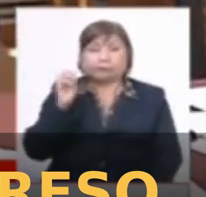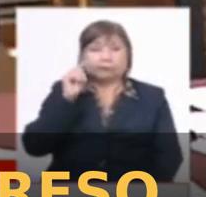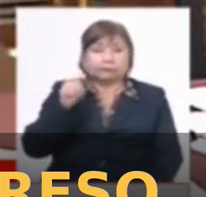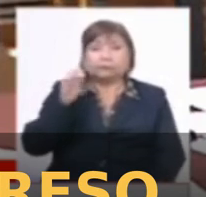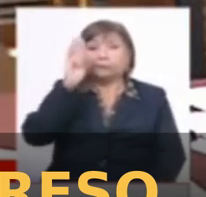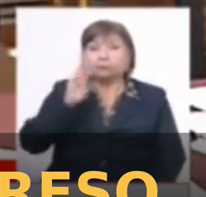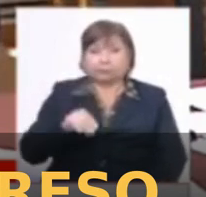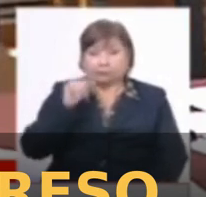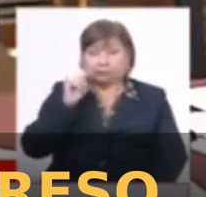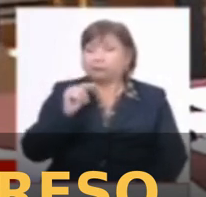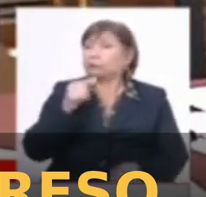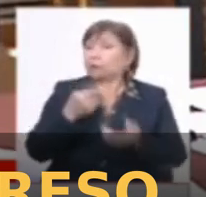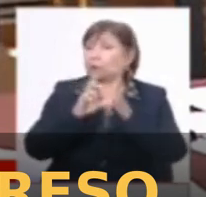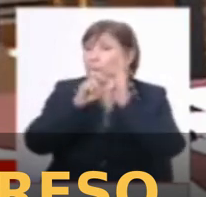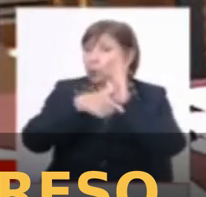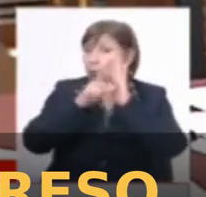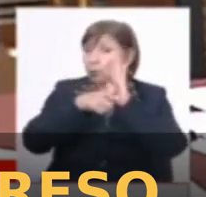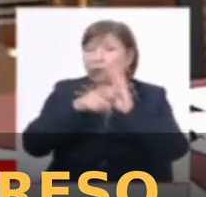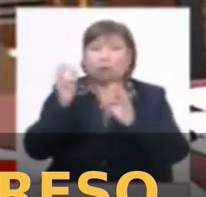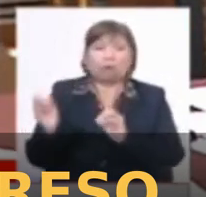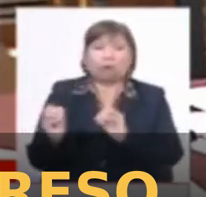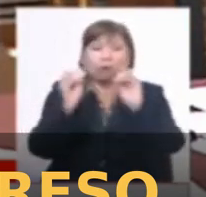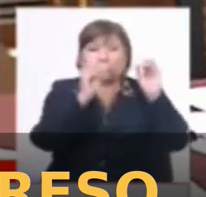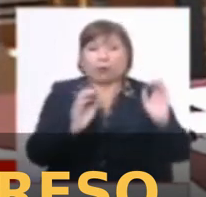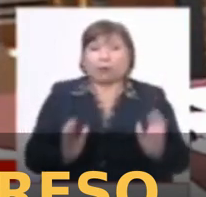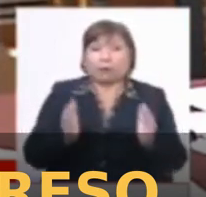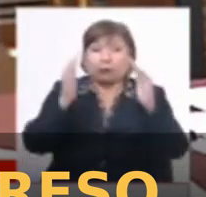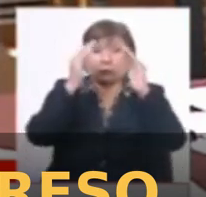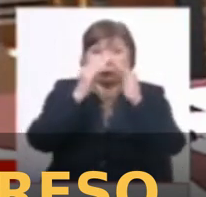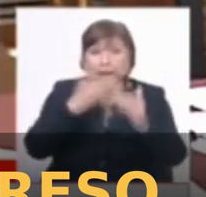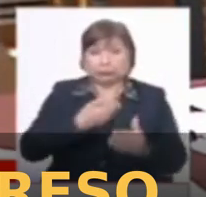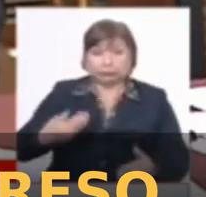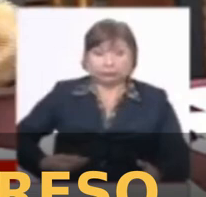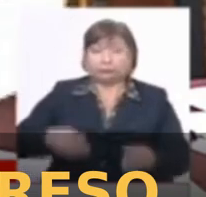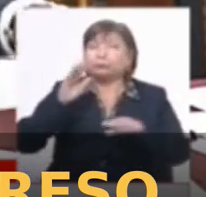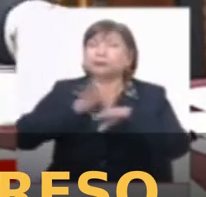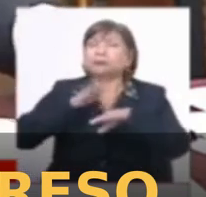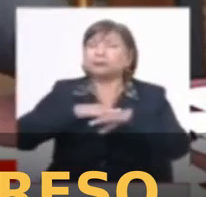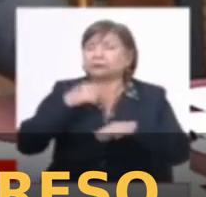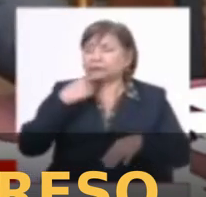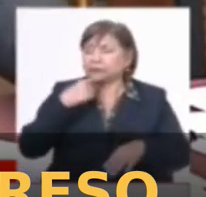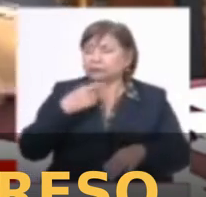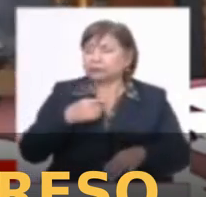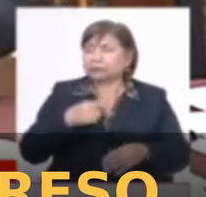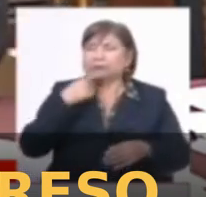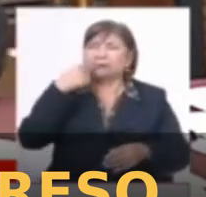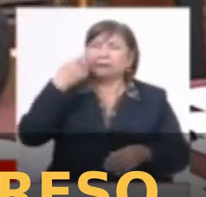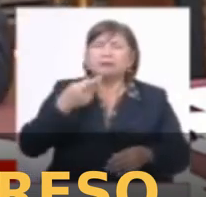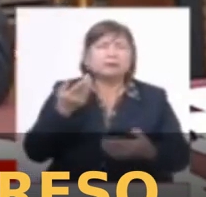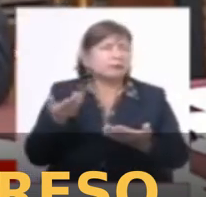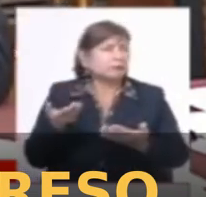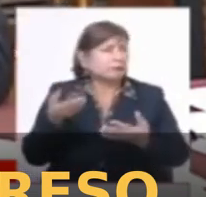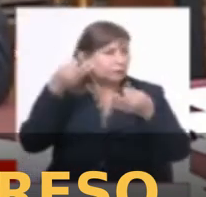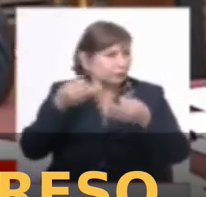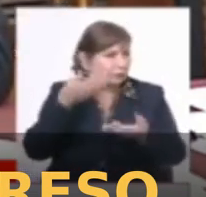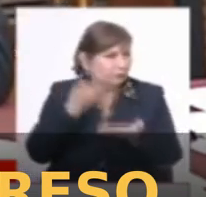distrito de Breña y que luego se habrían trasladado a Palacio de Gobierno. Al respecto, diga usted,